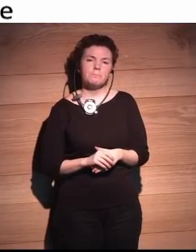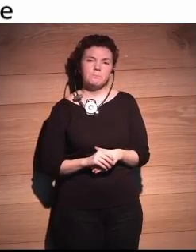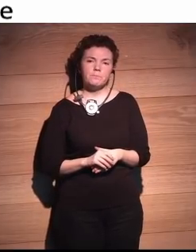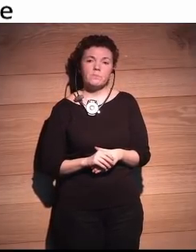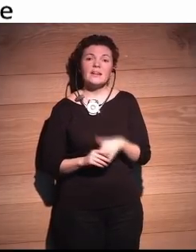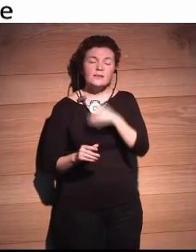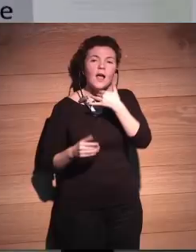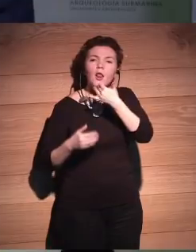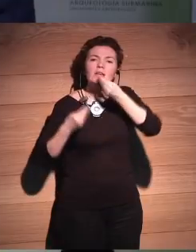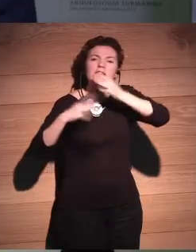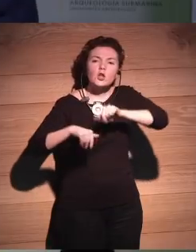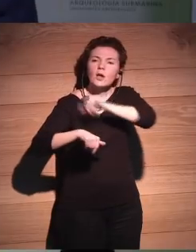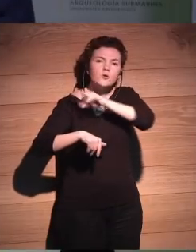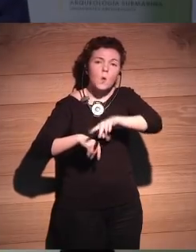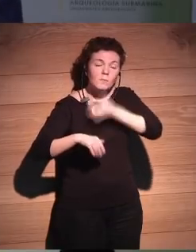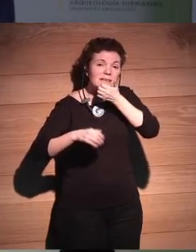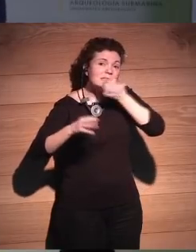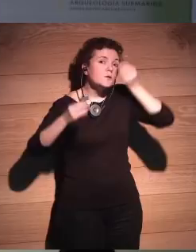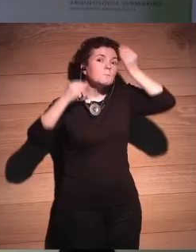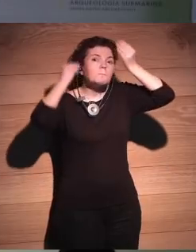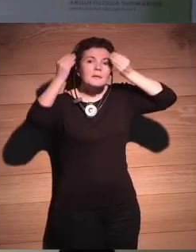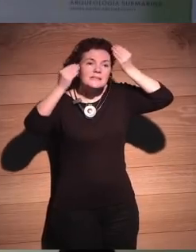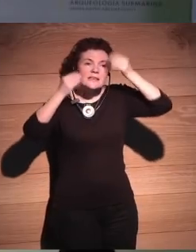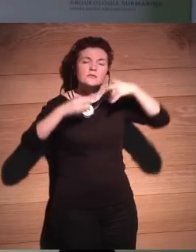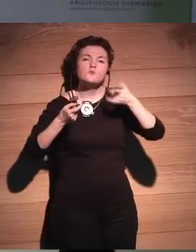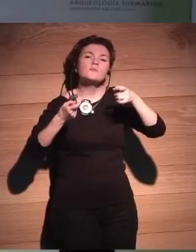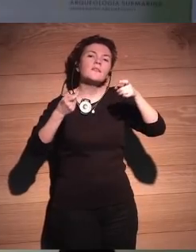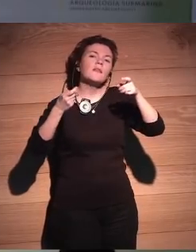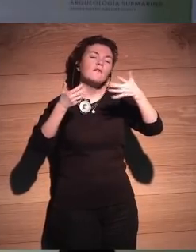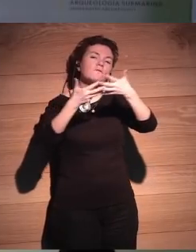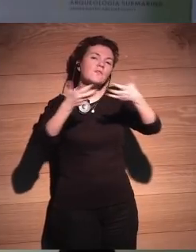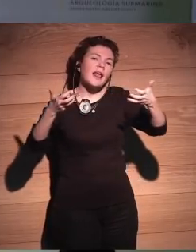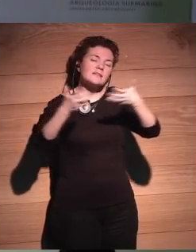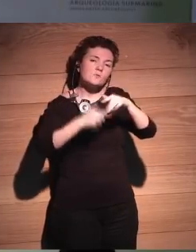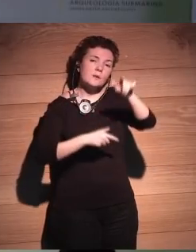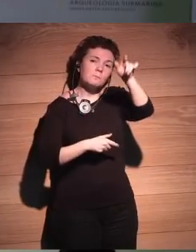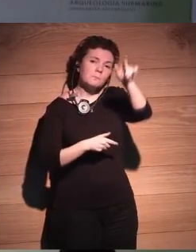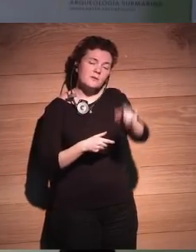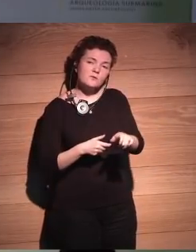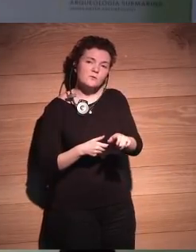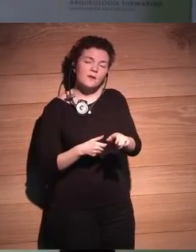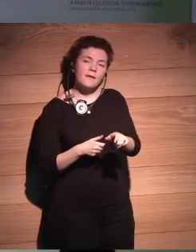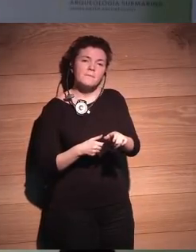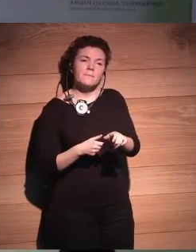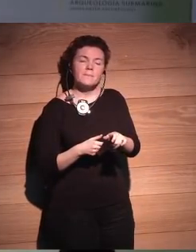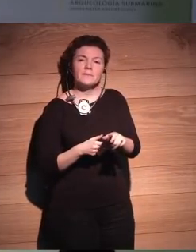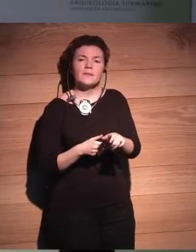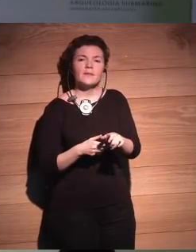Y esto es algo histórico, porque si lo pensamos, esta es una cita de una persona que